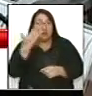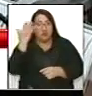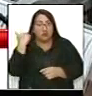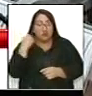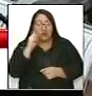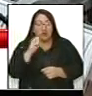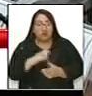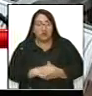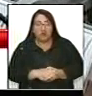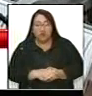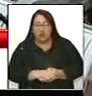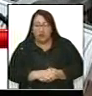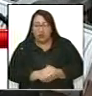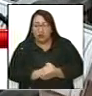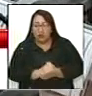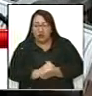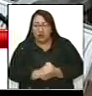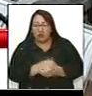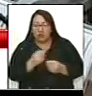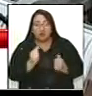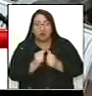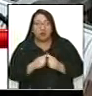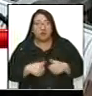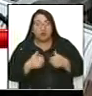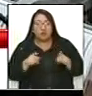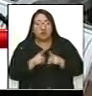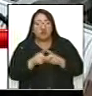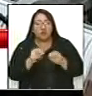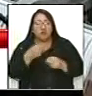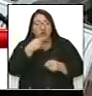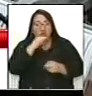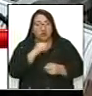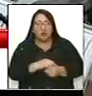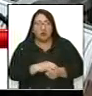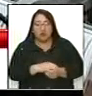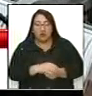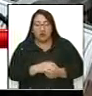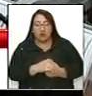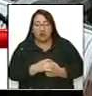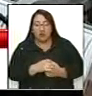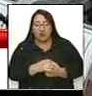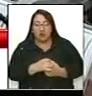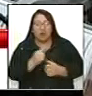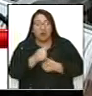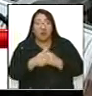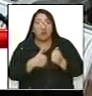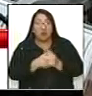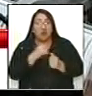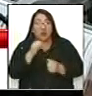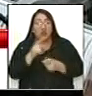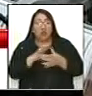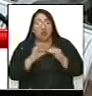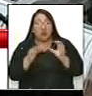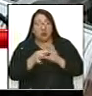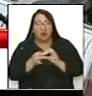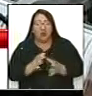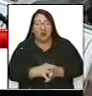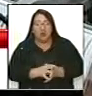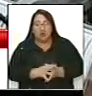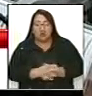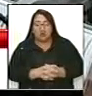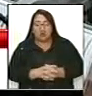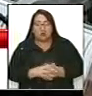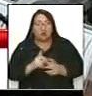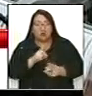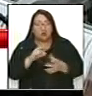Digo nuestro pasado porque convivo con muchas mujeres y veo que detrás de ella hay una historia. Y